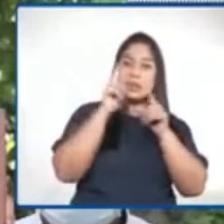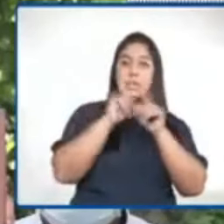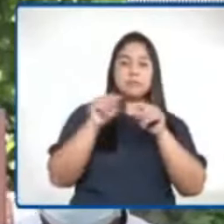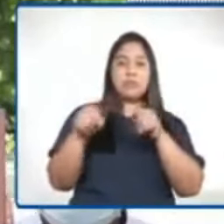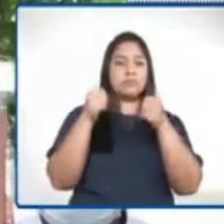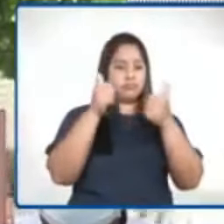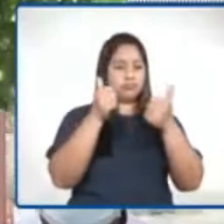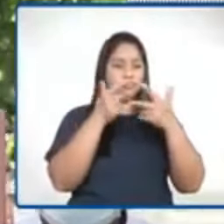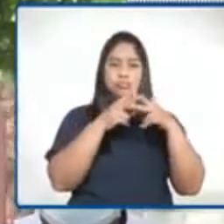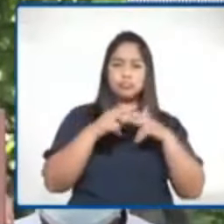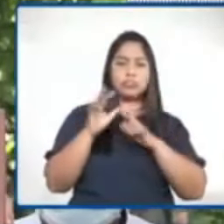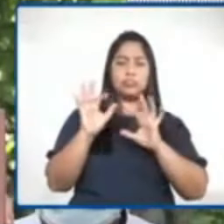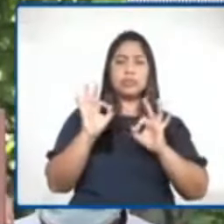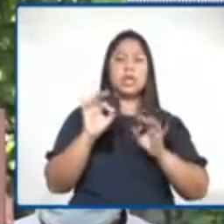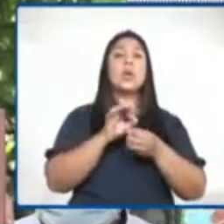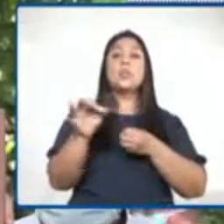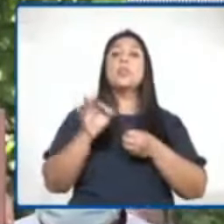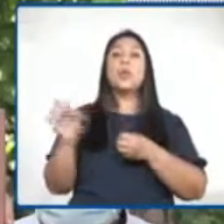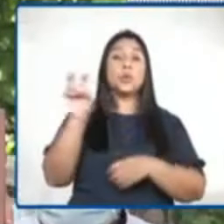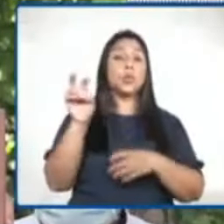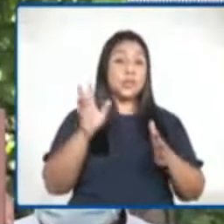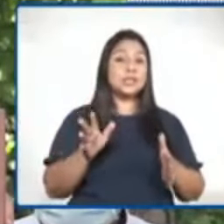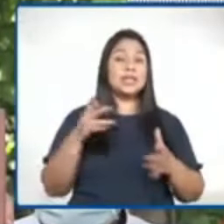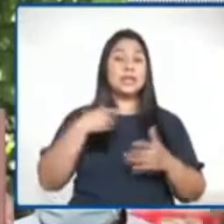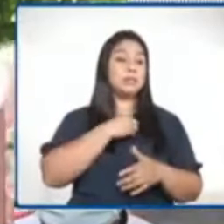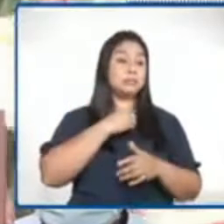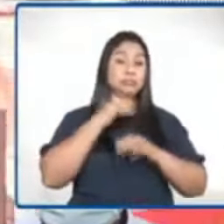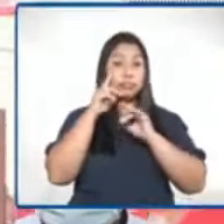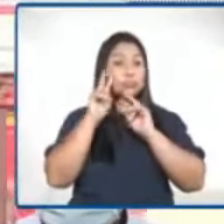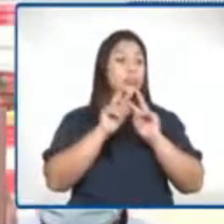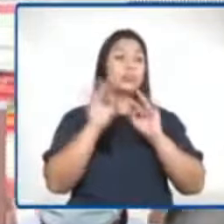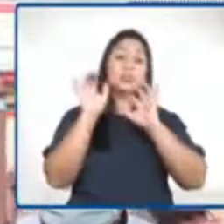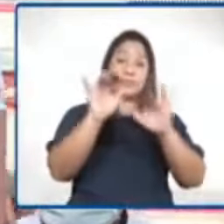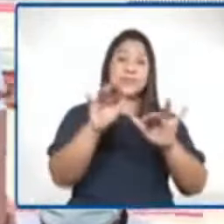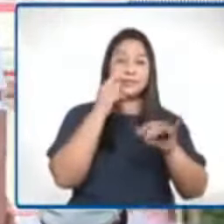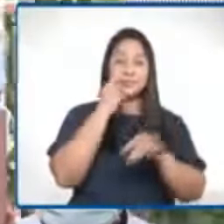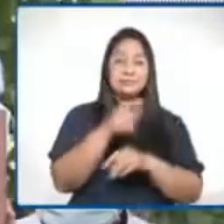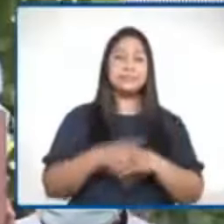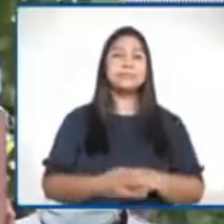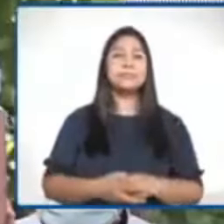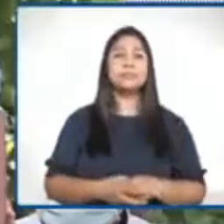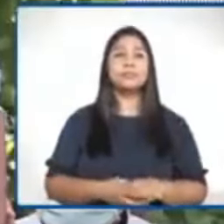sea un polo de desarrollo, un polo turístico que todo el mundo quisiéramos ver en nuestras costas.